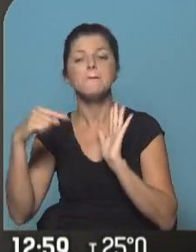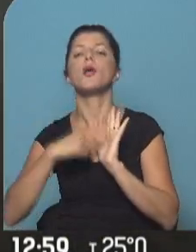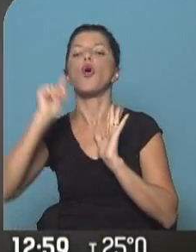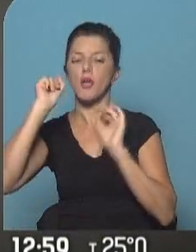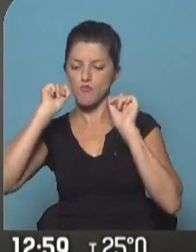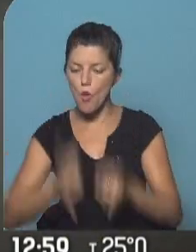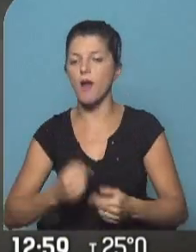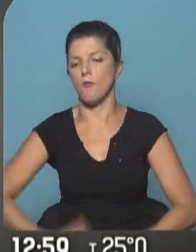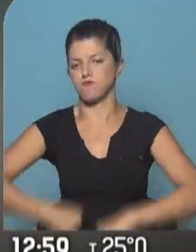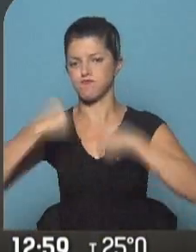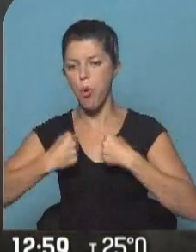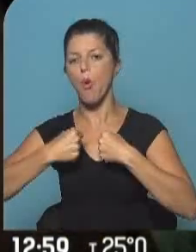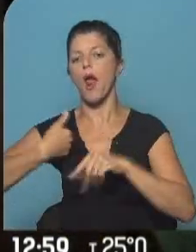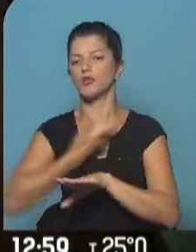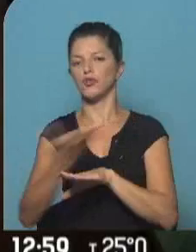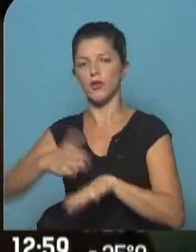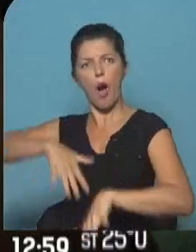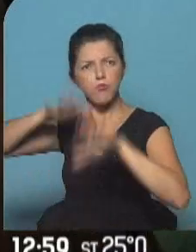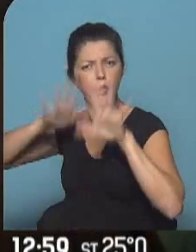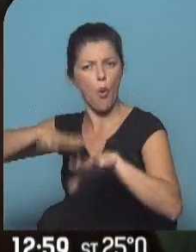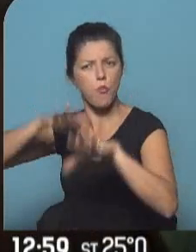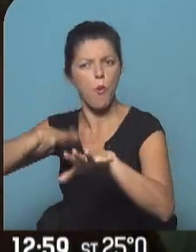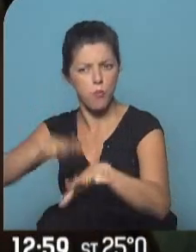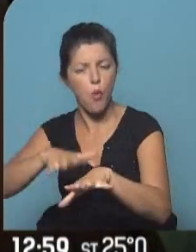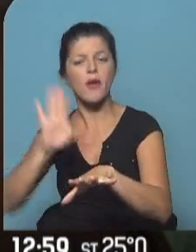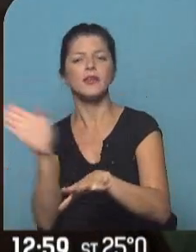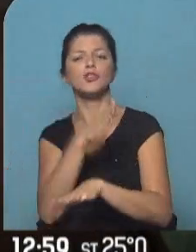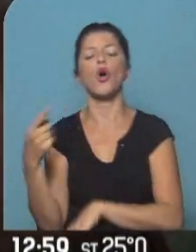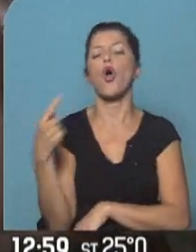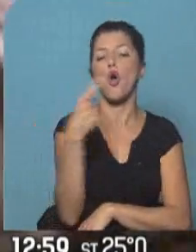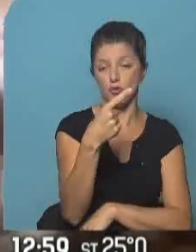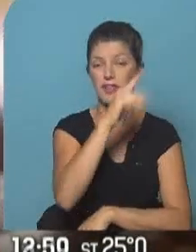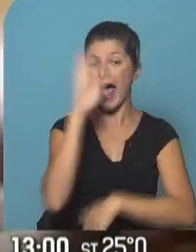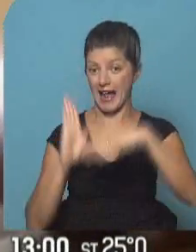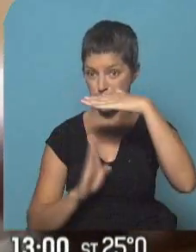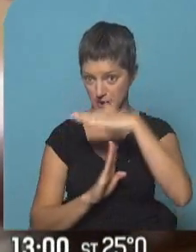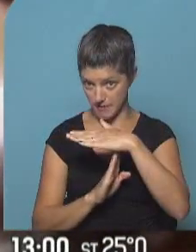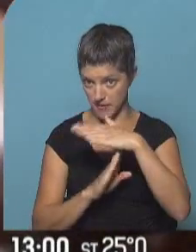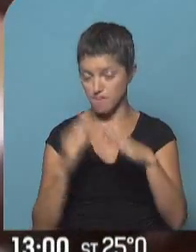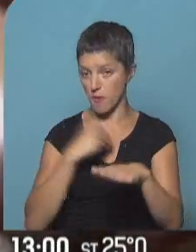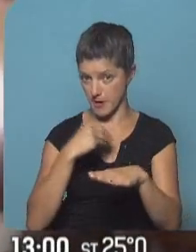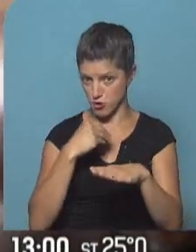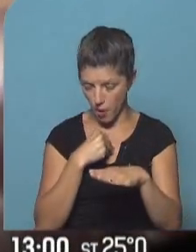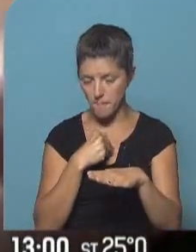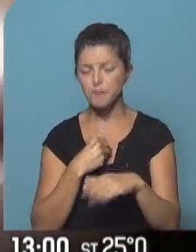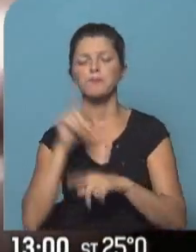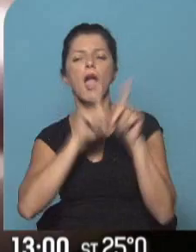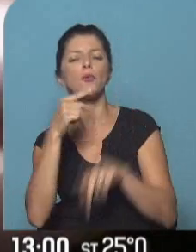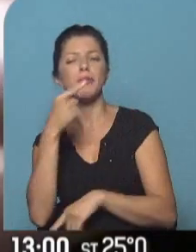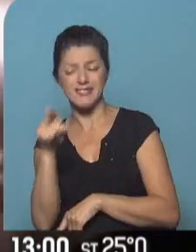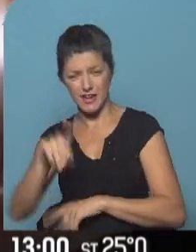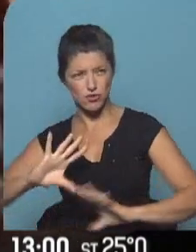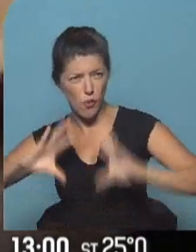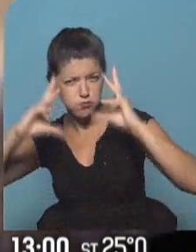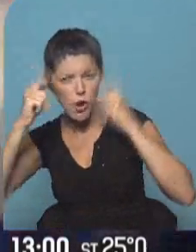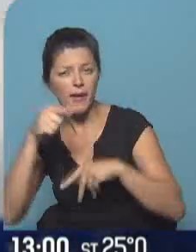a las calles y disparó la alarma de la élite religiosa que gobierna Irán. Sobre todo porque, según reportes, la ira de los manifestantes